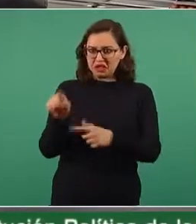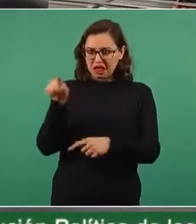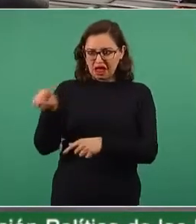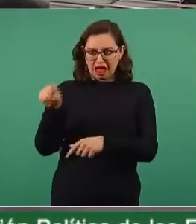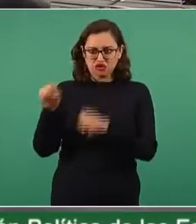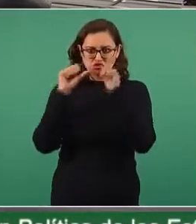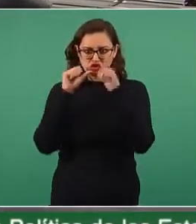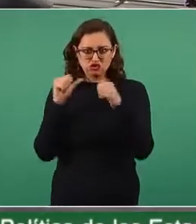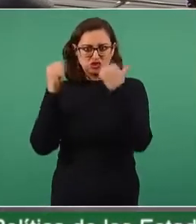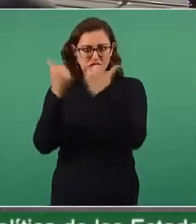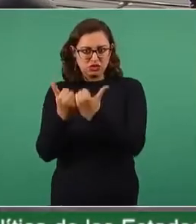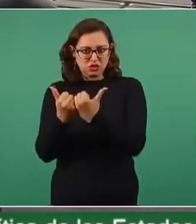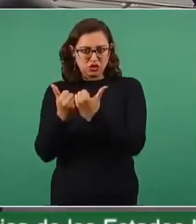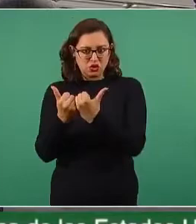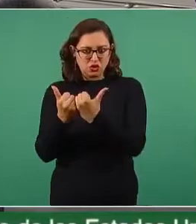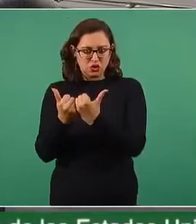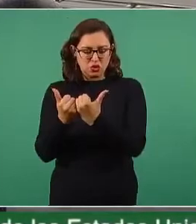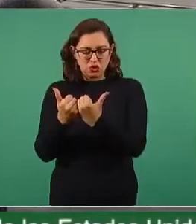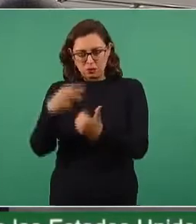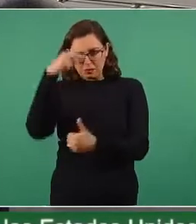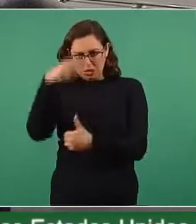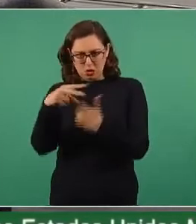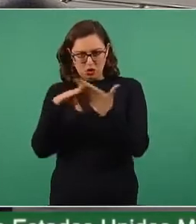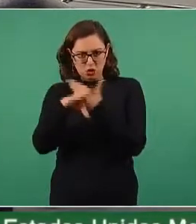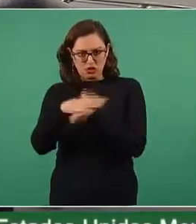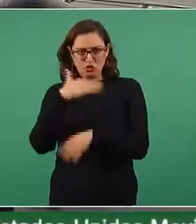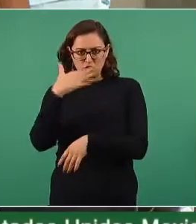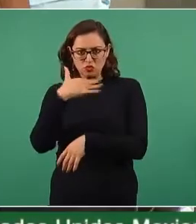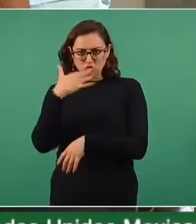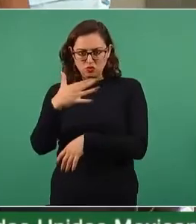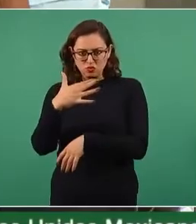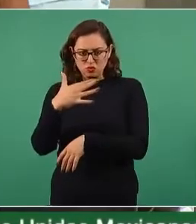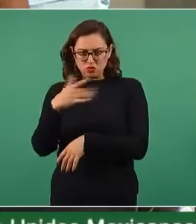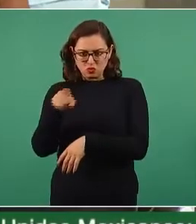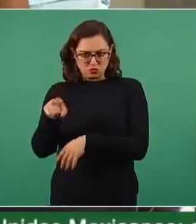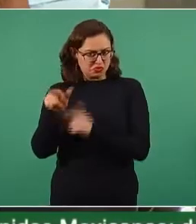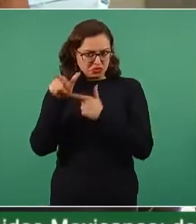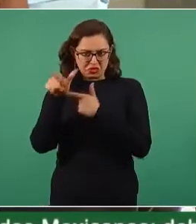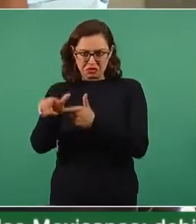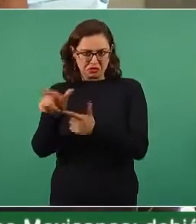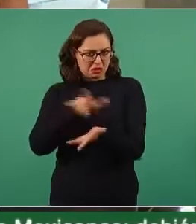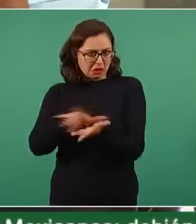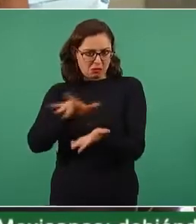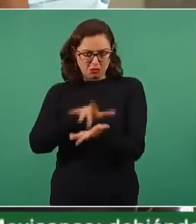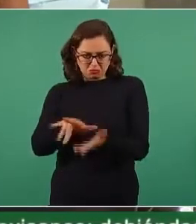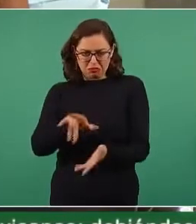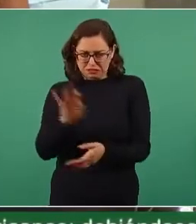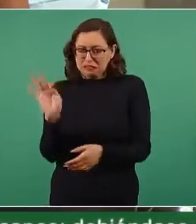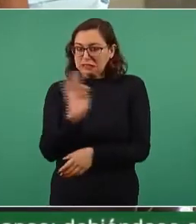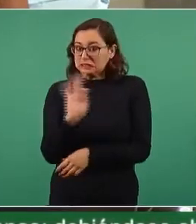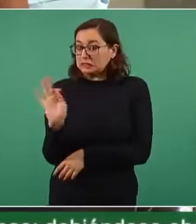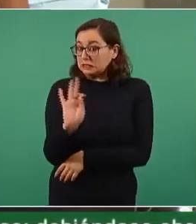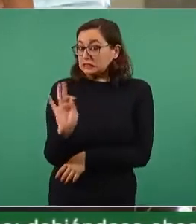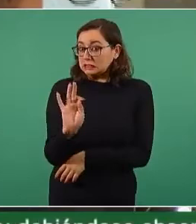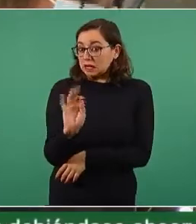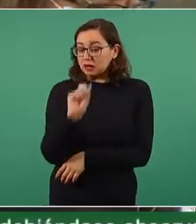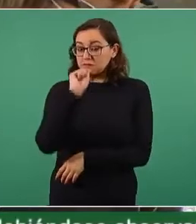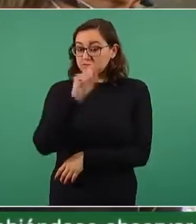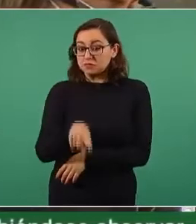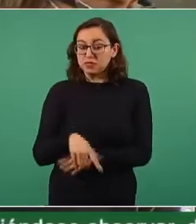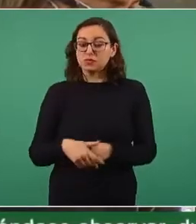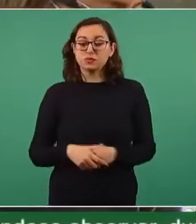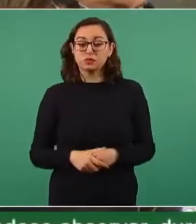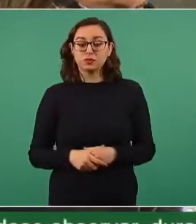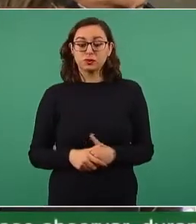este financiamiento, por ejemplo, a mexicanos contra la corrupción y la impunidad y otras de este mismo colectivo que